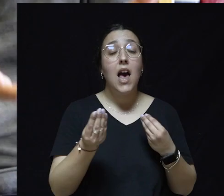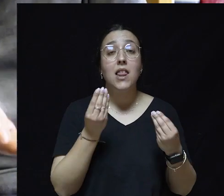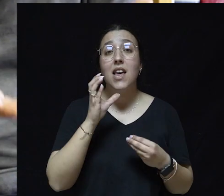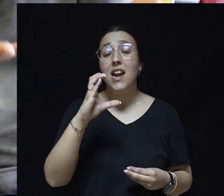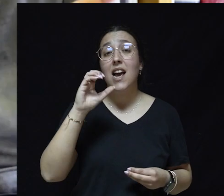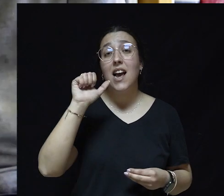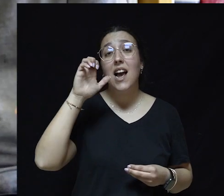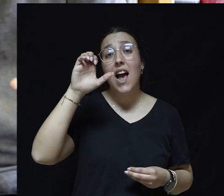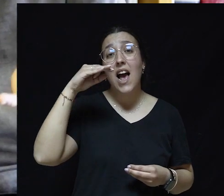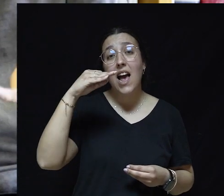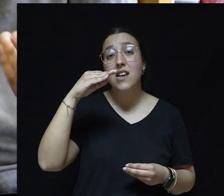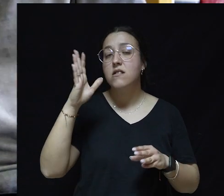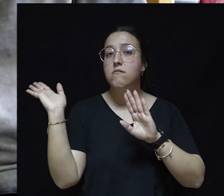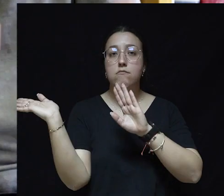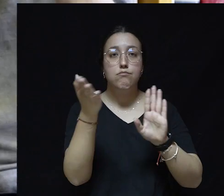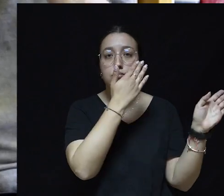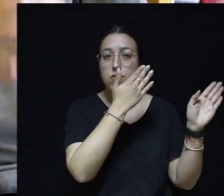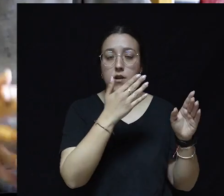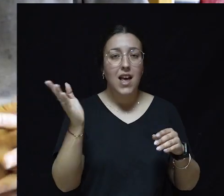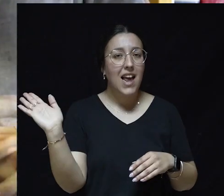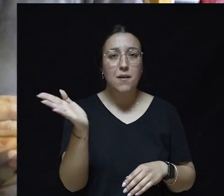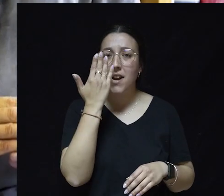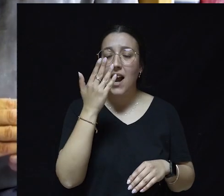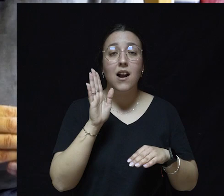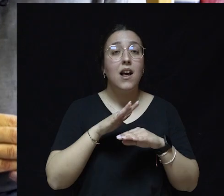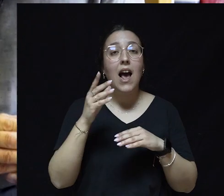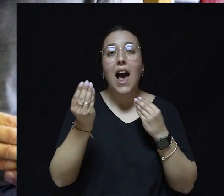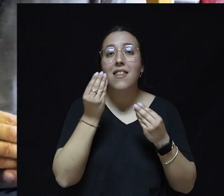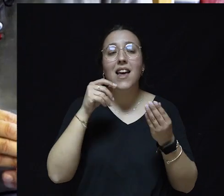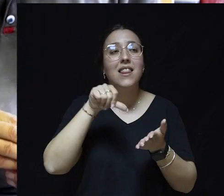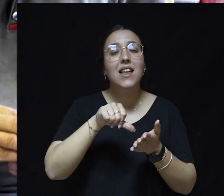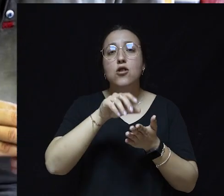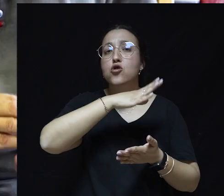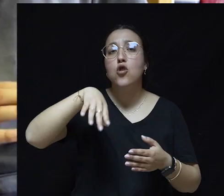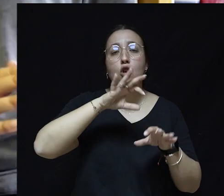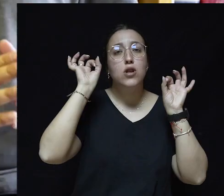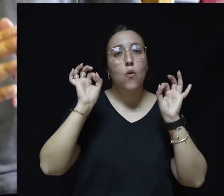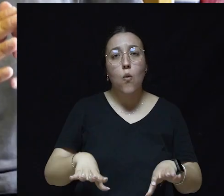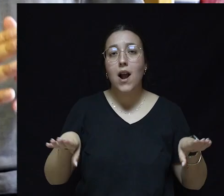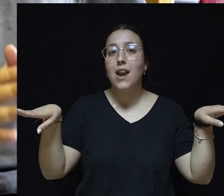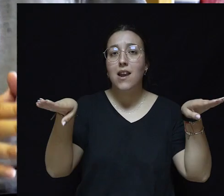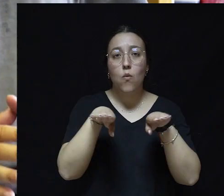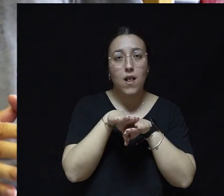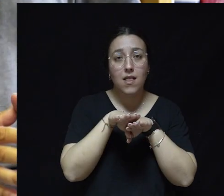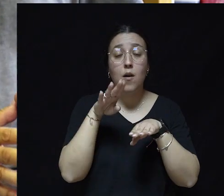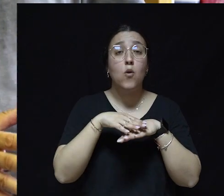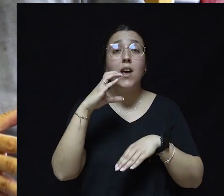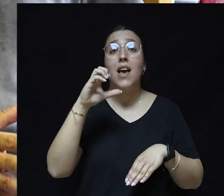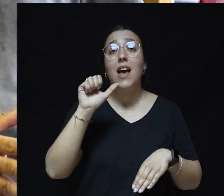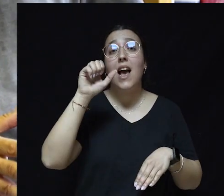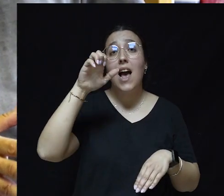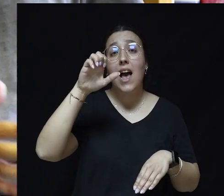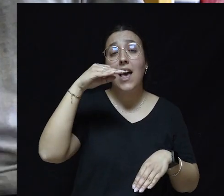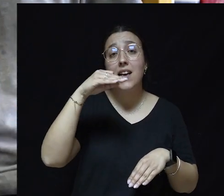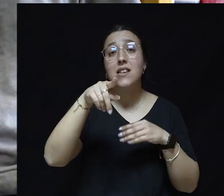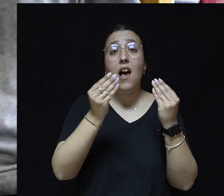sino metiendo actuaciones educativas de éxito que levanten esos resultados. Lo que pasa es que las autoridades educativas en los